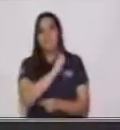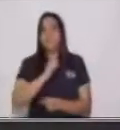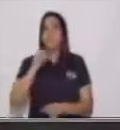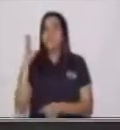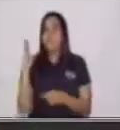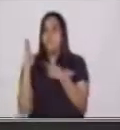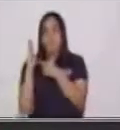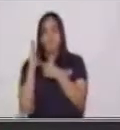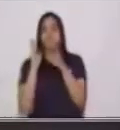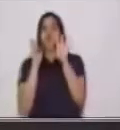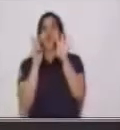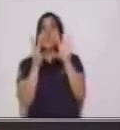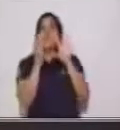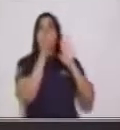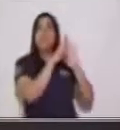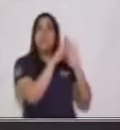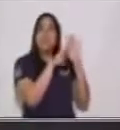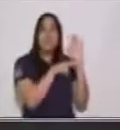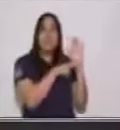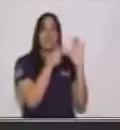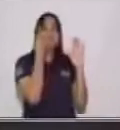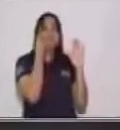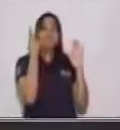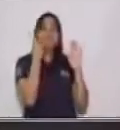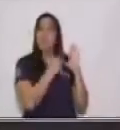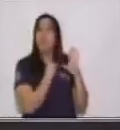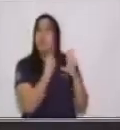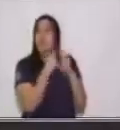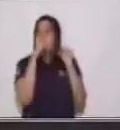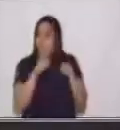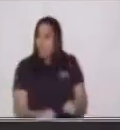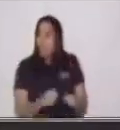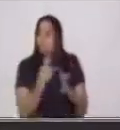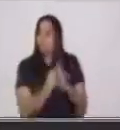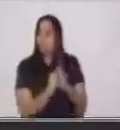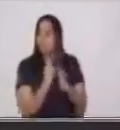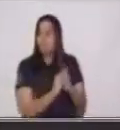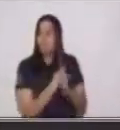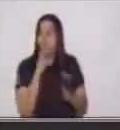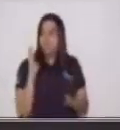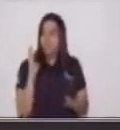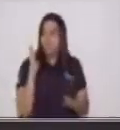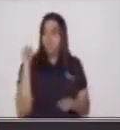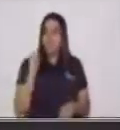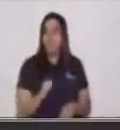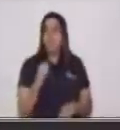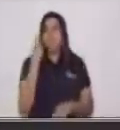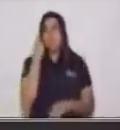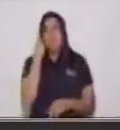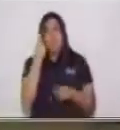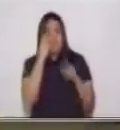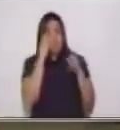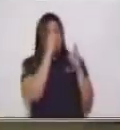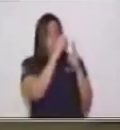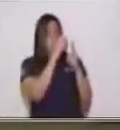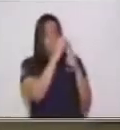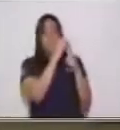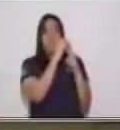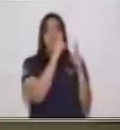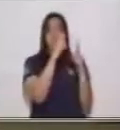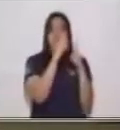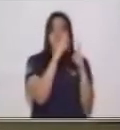reglas en las que tú puedes identificar cuándo utilizar la B. Observa en las palabras que anotaste al inicio cuáles